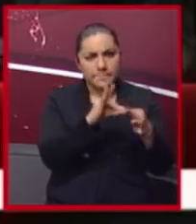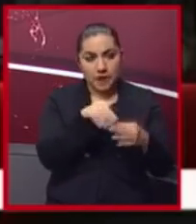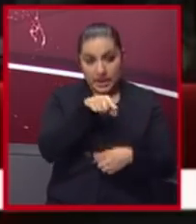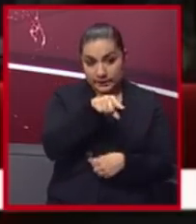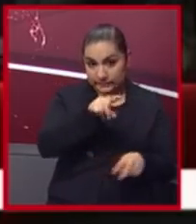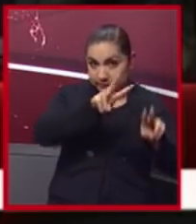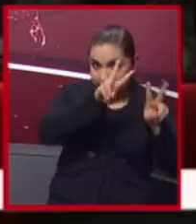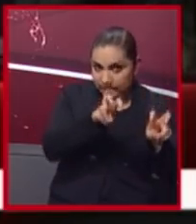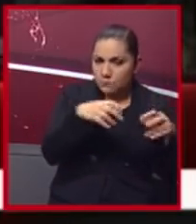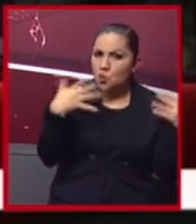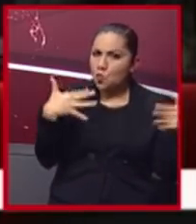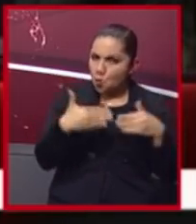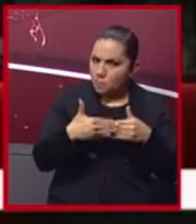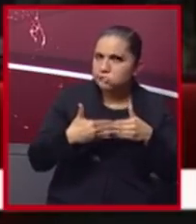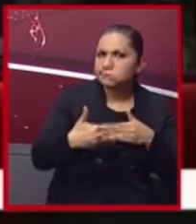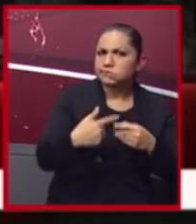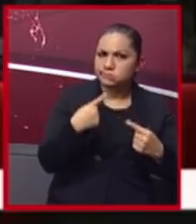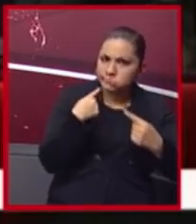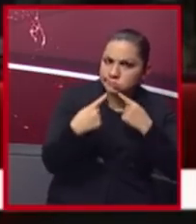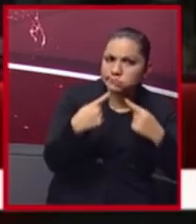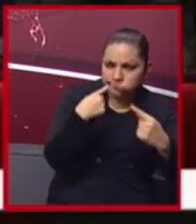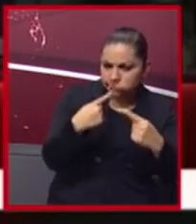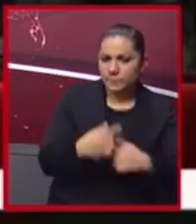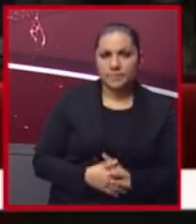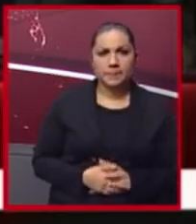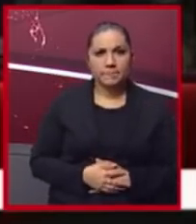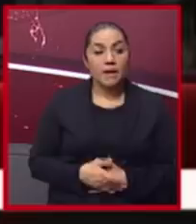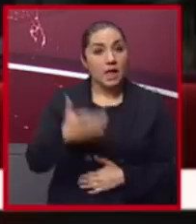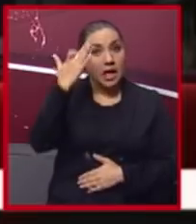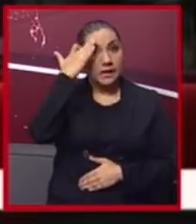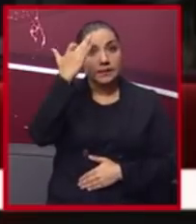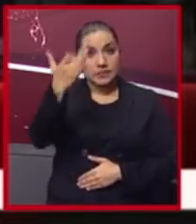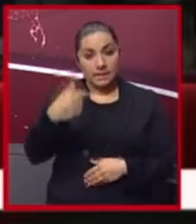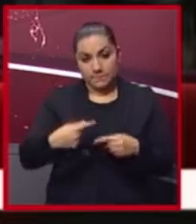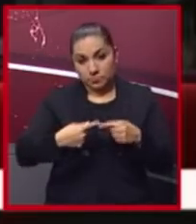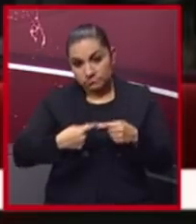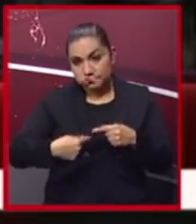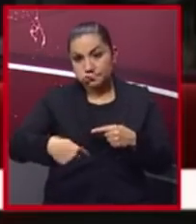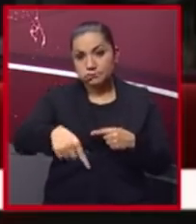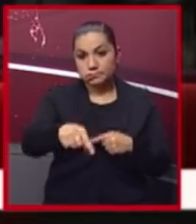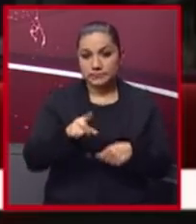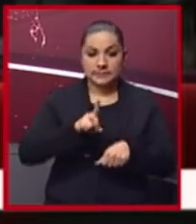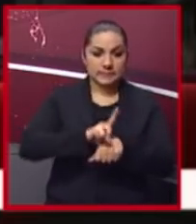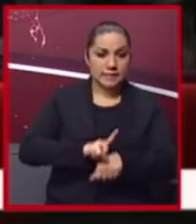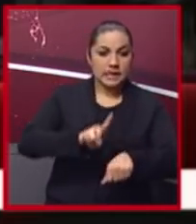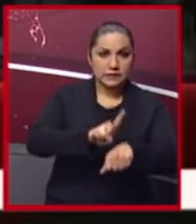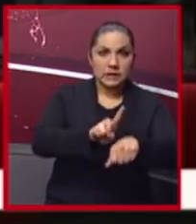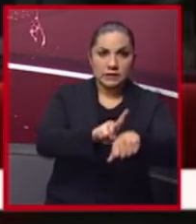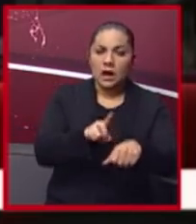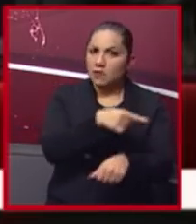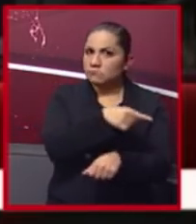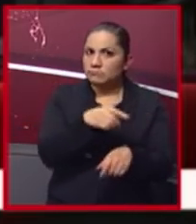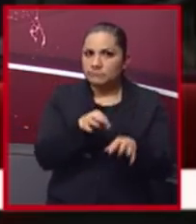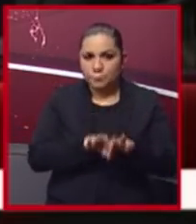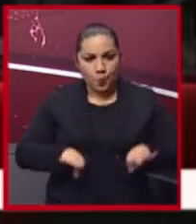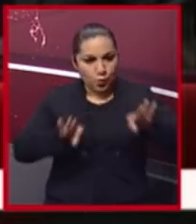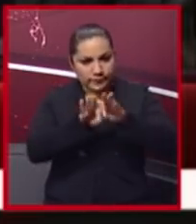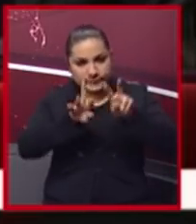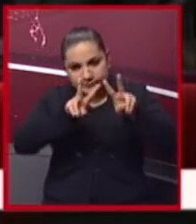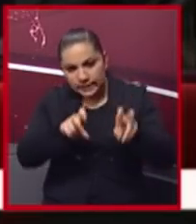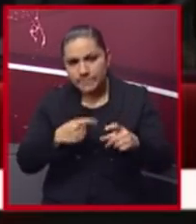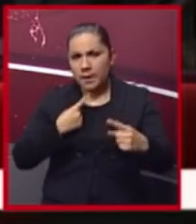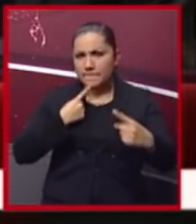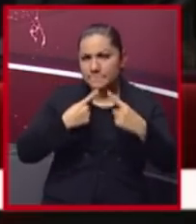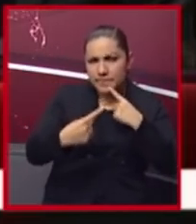Tendremos arduos debates, como pasa en esta Cámara, pero creo que el eje de